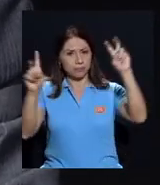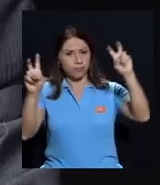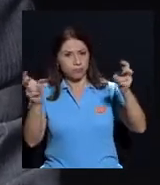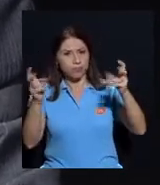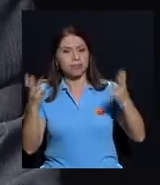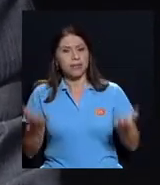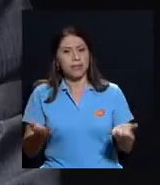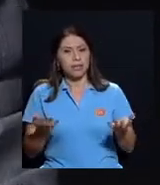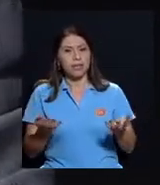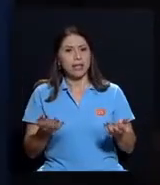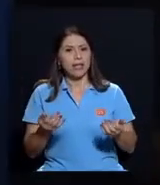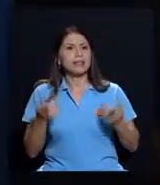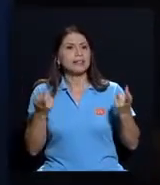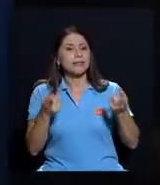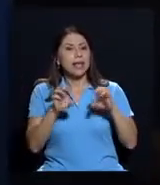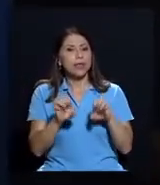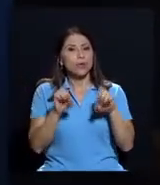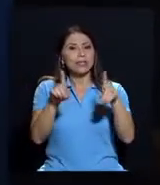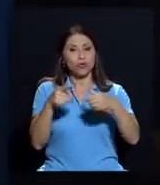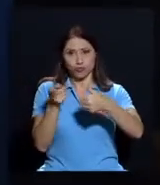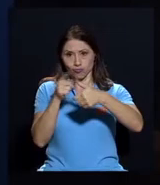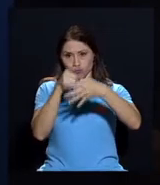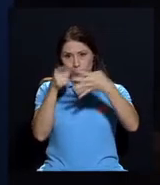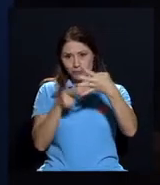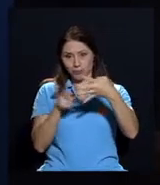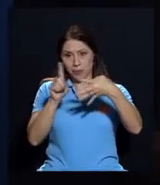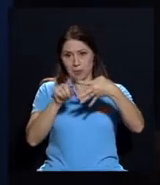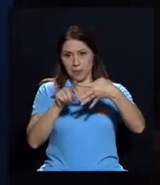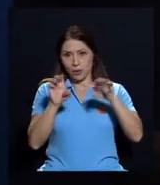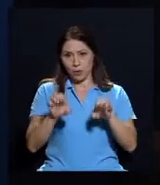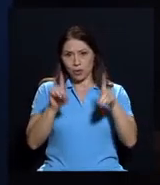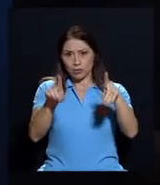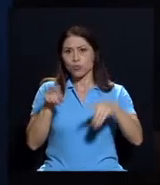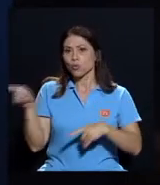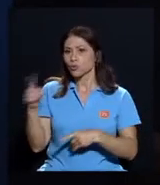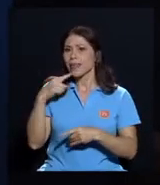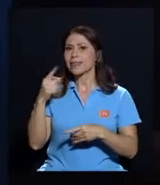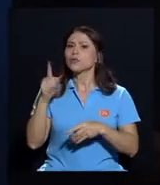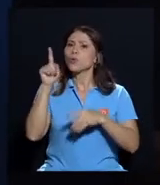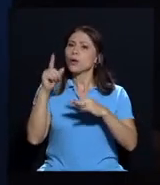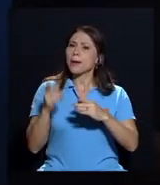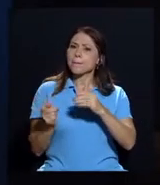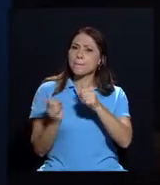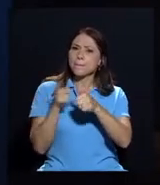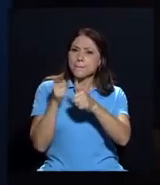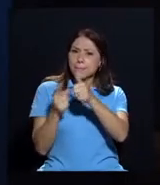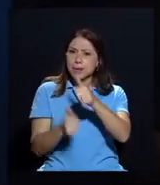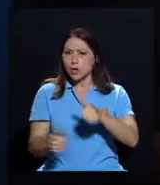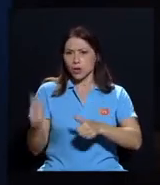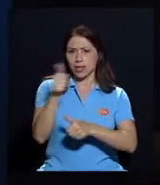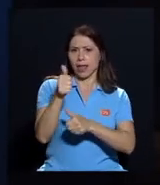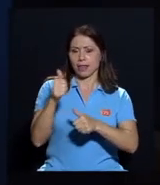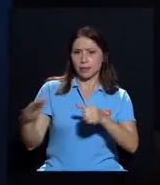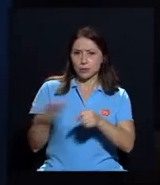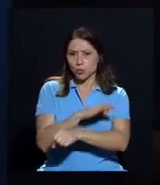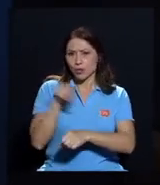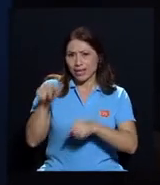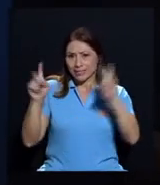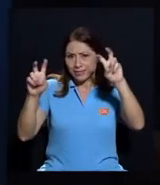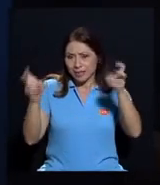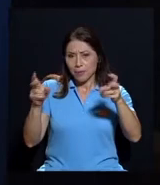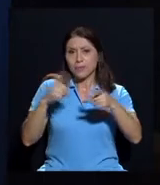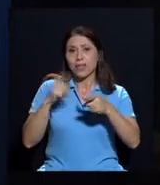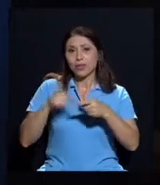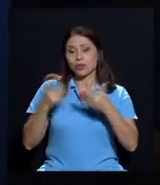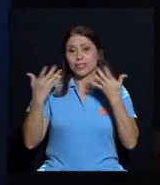es en educación que usted ha dicho que es una prioridad y absoluta de su propuesta gobierno y ha centrado